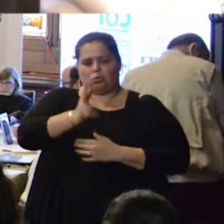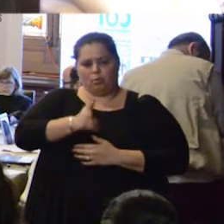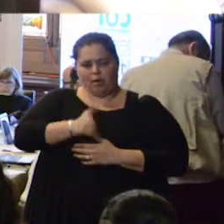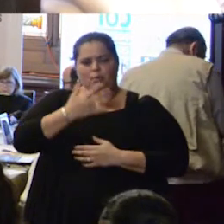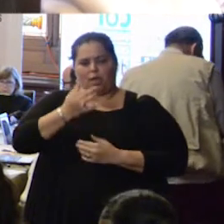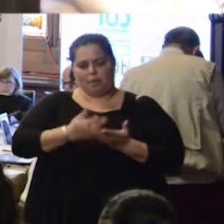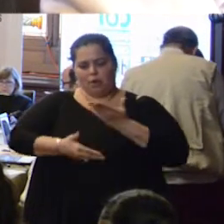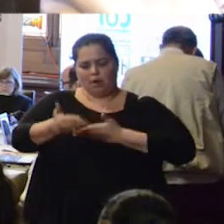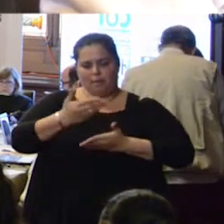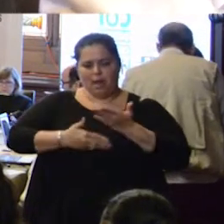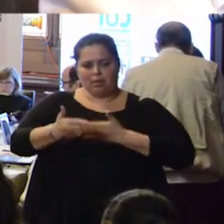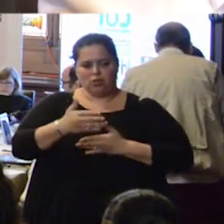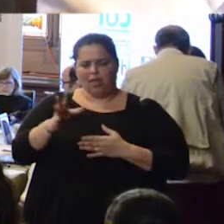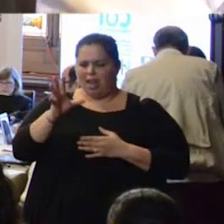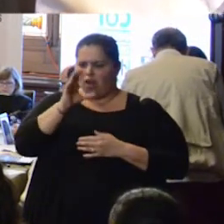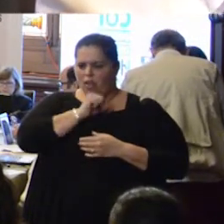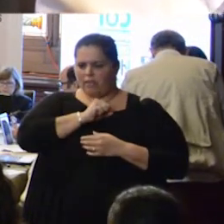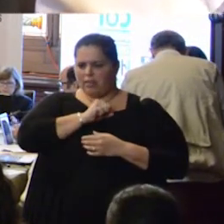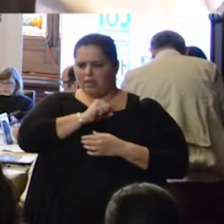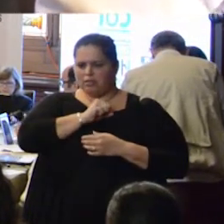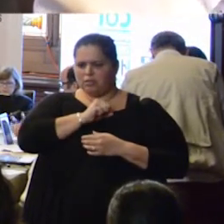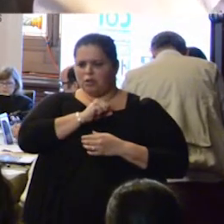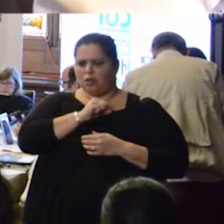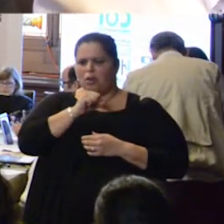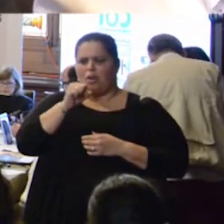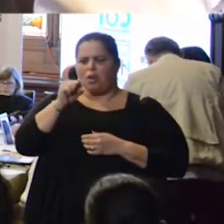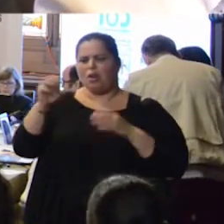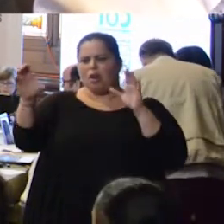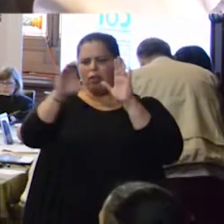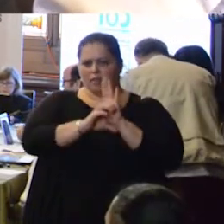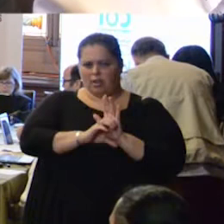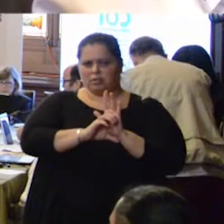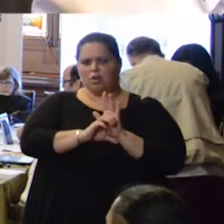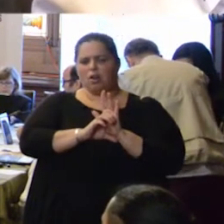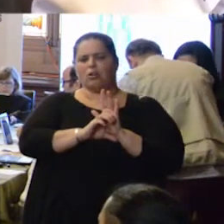codificación referente a las instituciones de garantías, habeas corpus, amparo